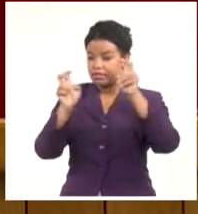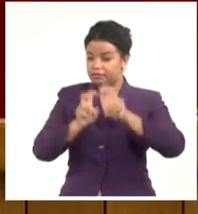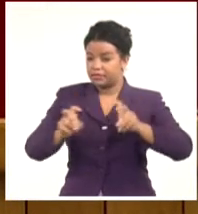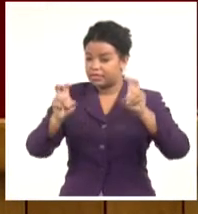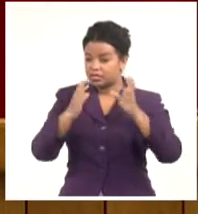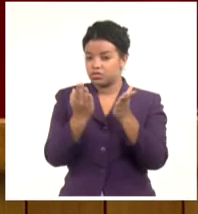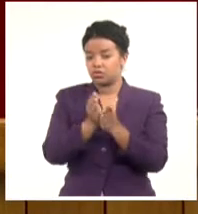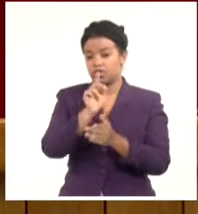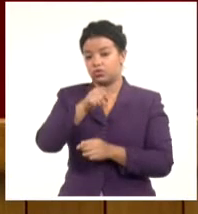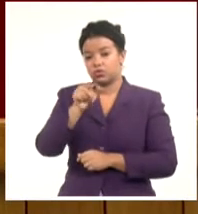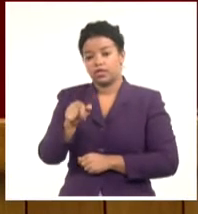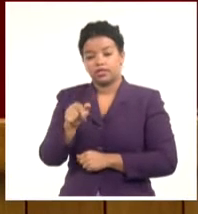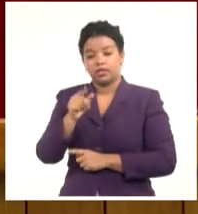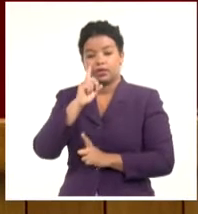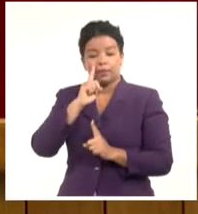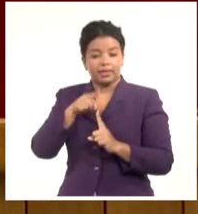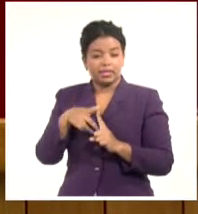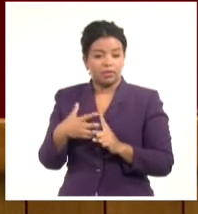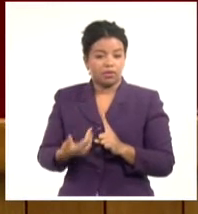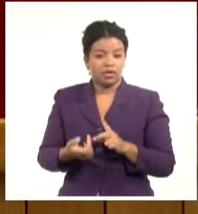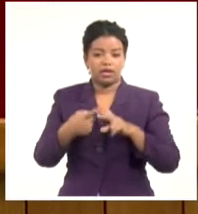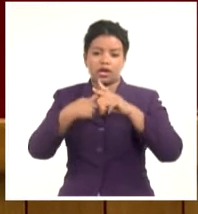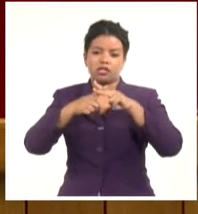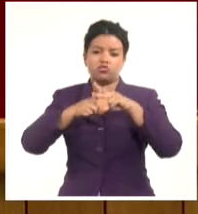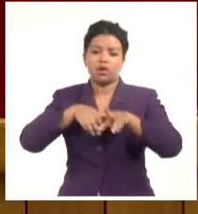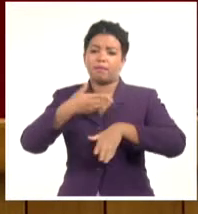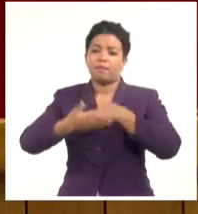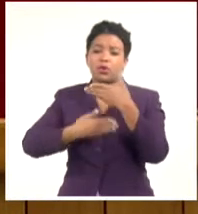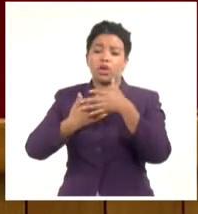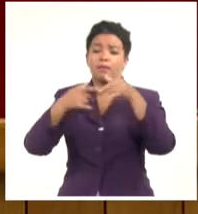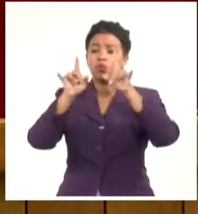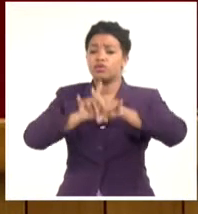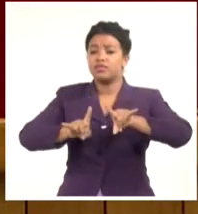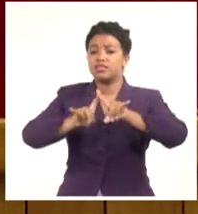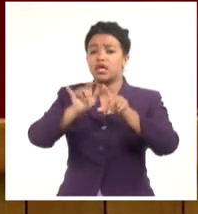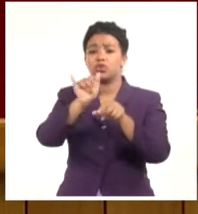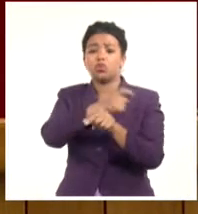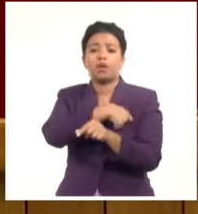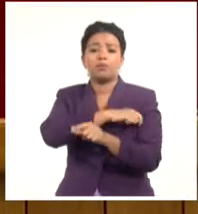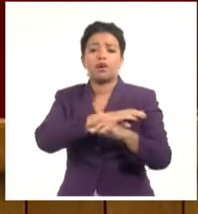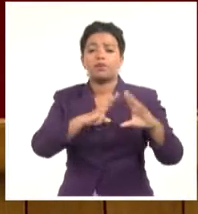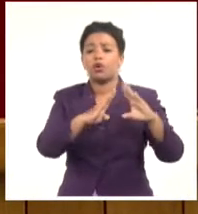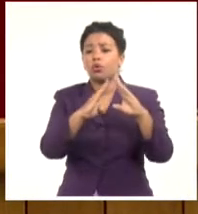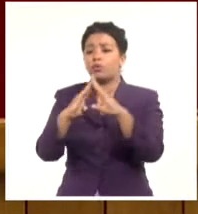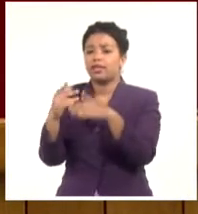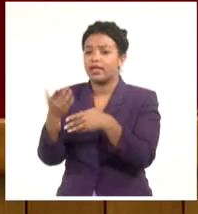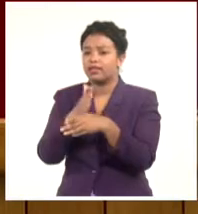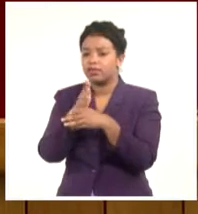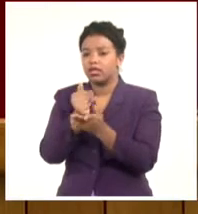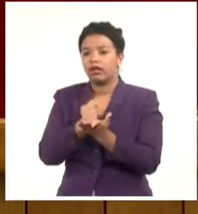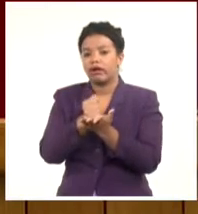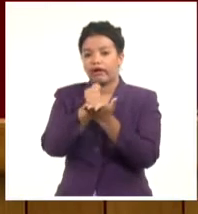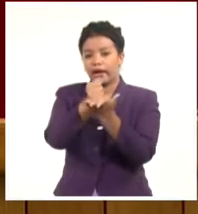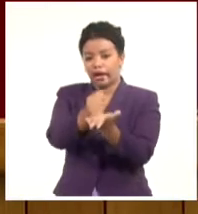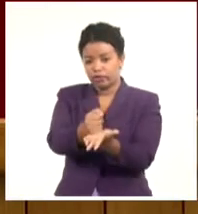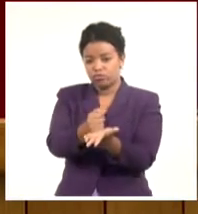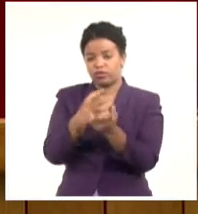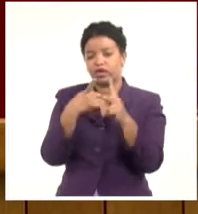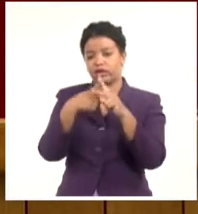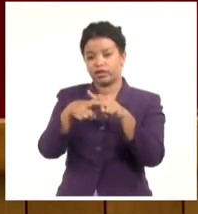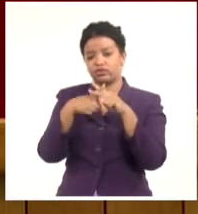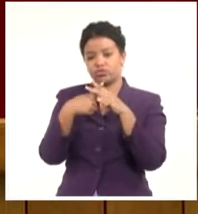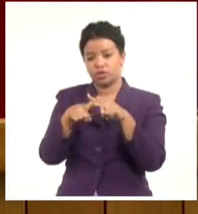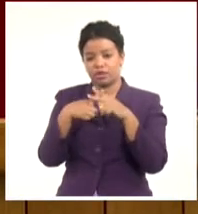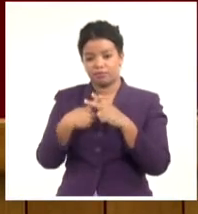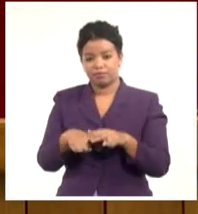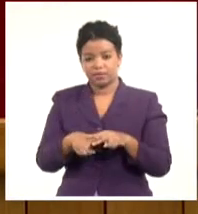estudiantil en función de las principales problemáticas tanto universitarias como de los barrios y a favorecer el extensionismo desde el